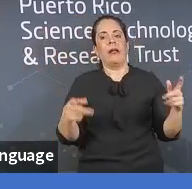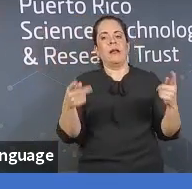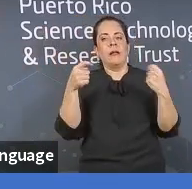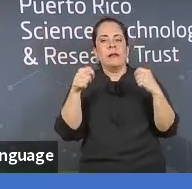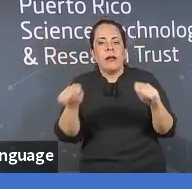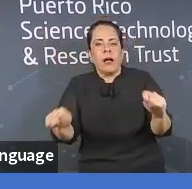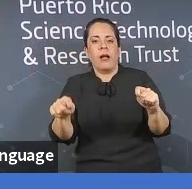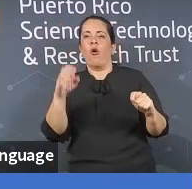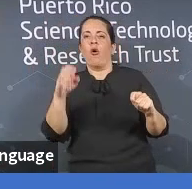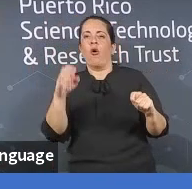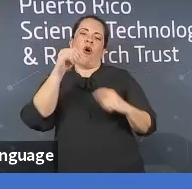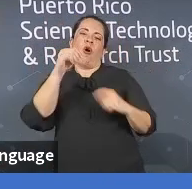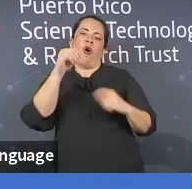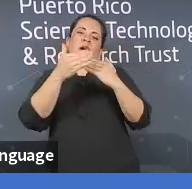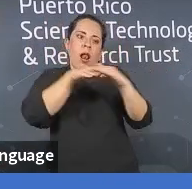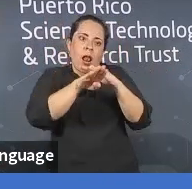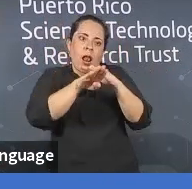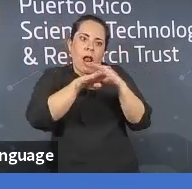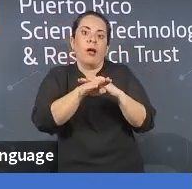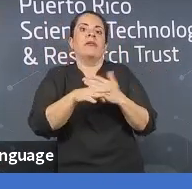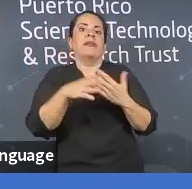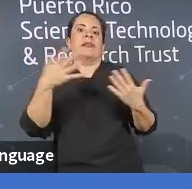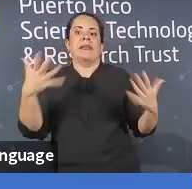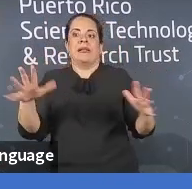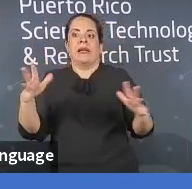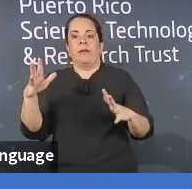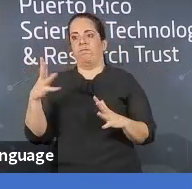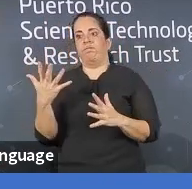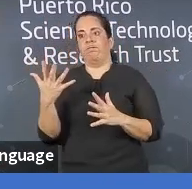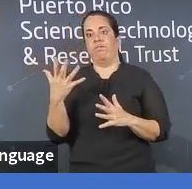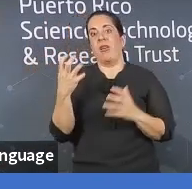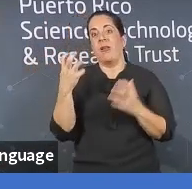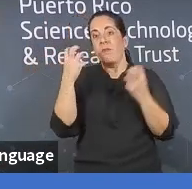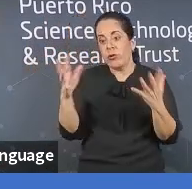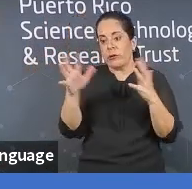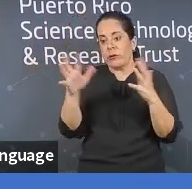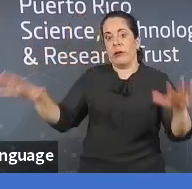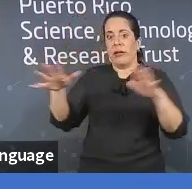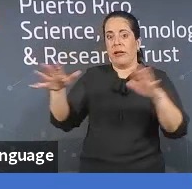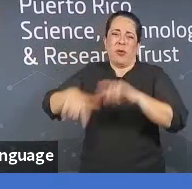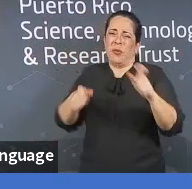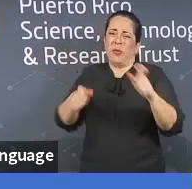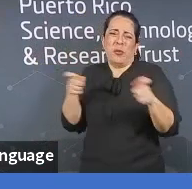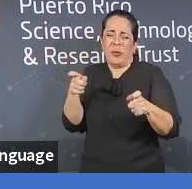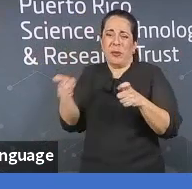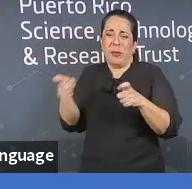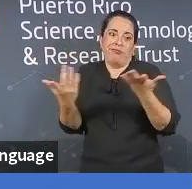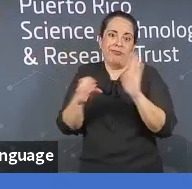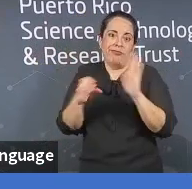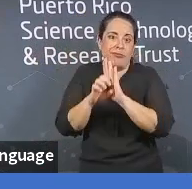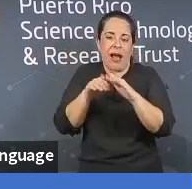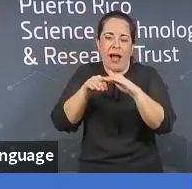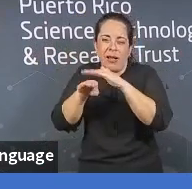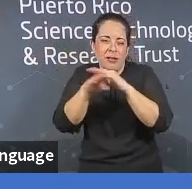áreas inaccesibles. Les mencioné originalmente que no hay bastantes condiciones que no controlamos. Una de ellas es acceso a